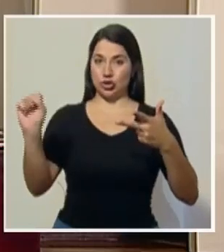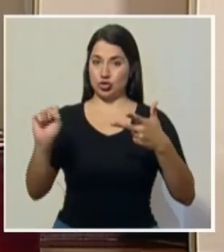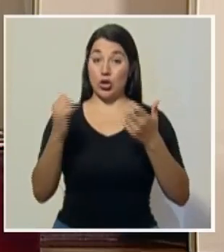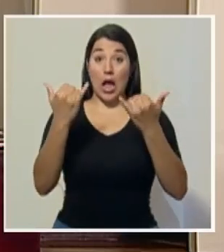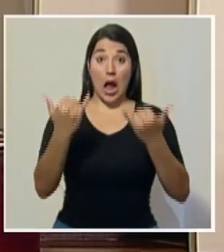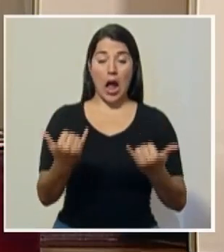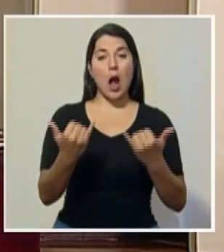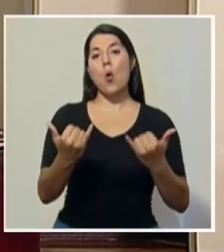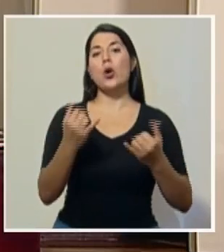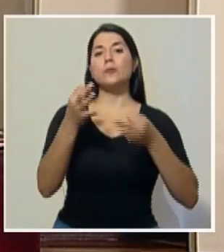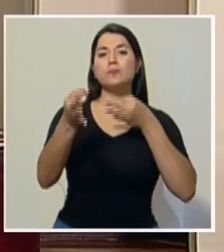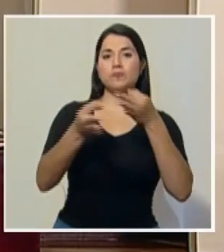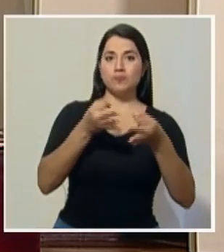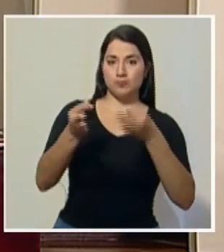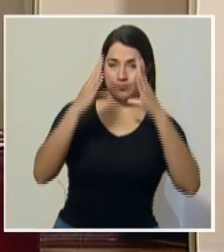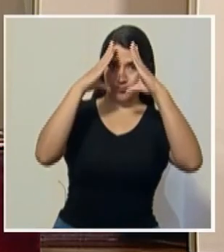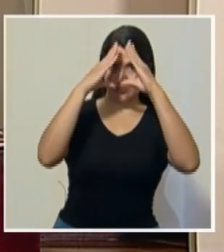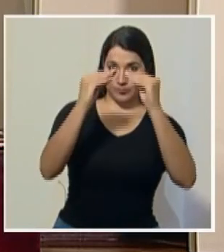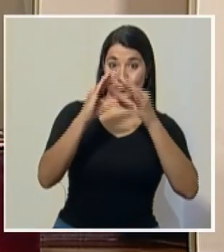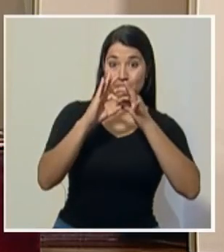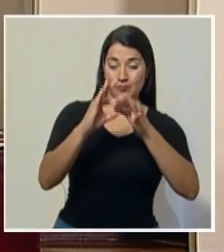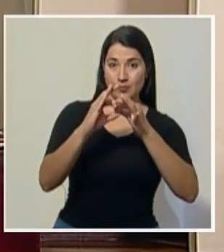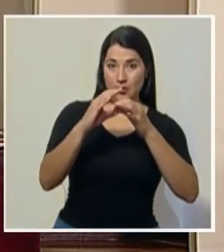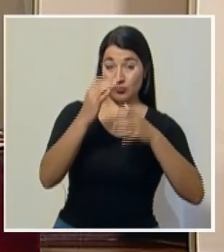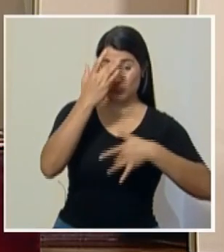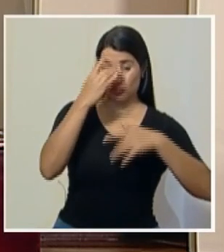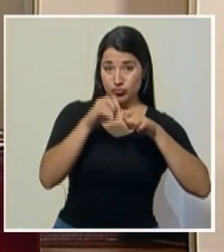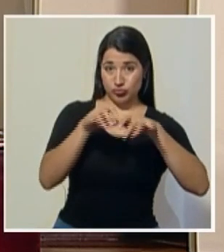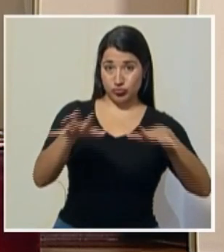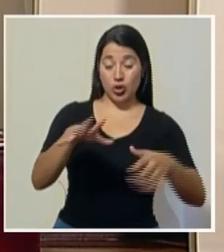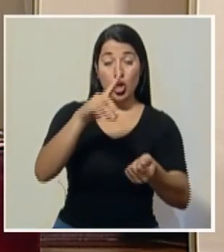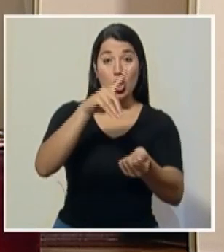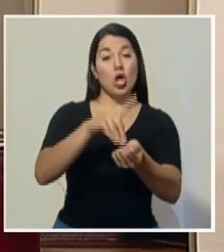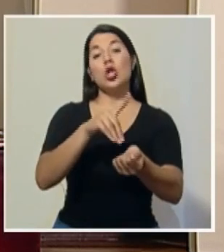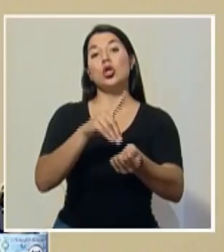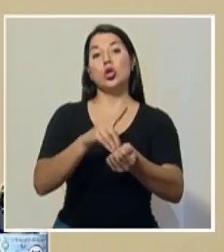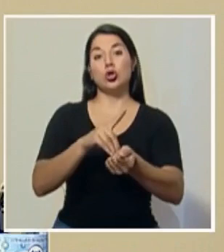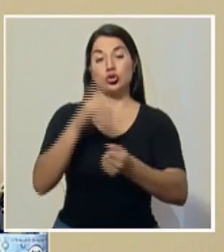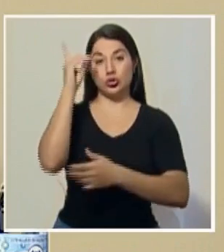El reporte epidemiológico por parte del señor Ministro de Salud, doctor Daniel Salas.